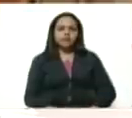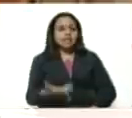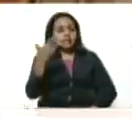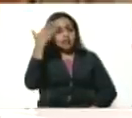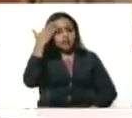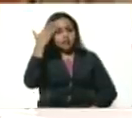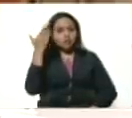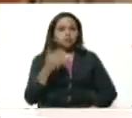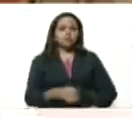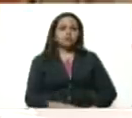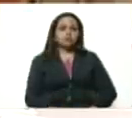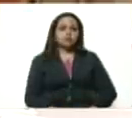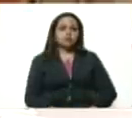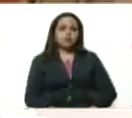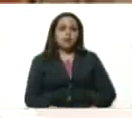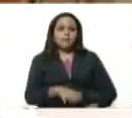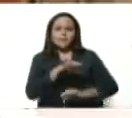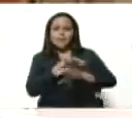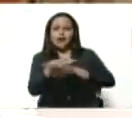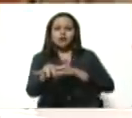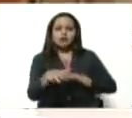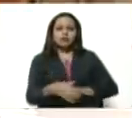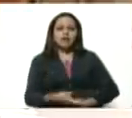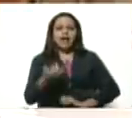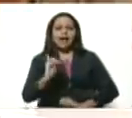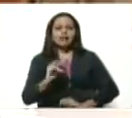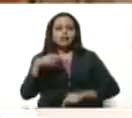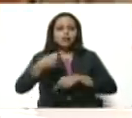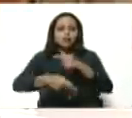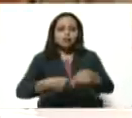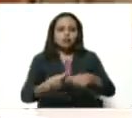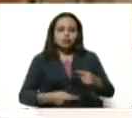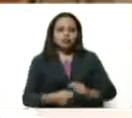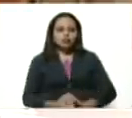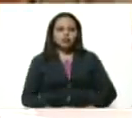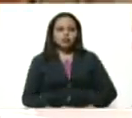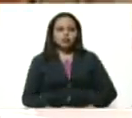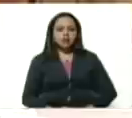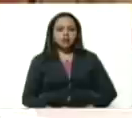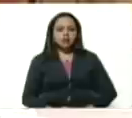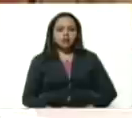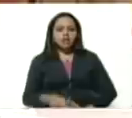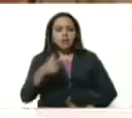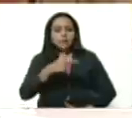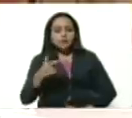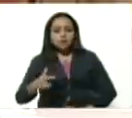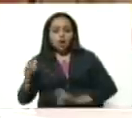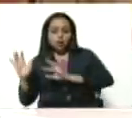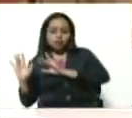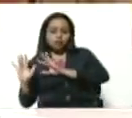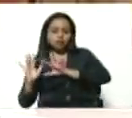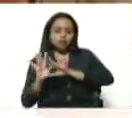que la mayoría se deriva de casos importados